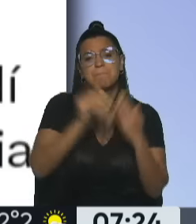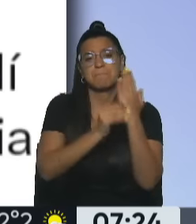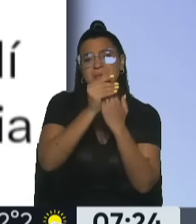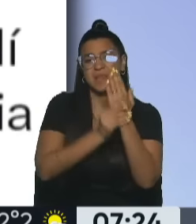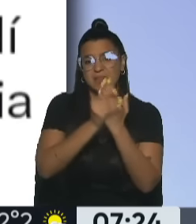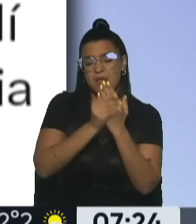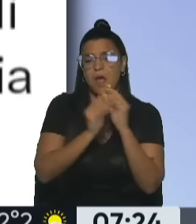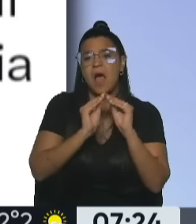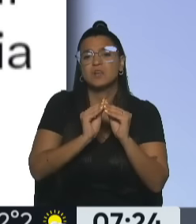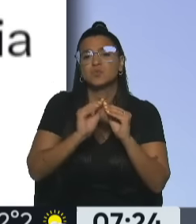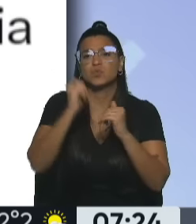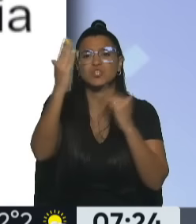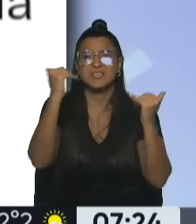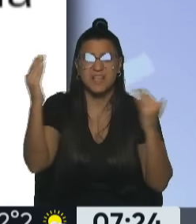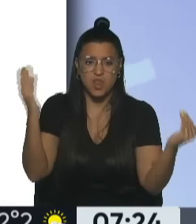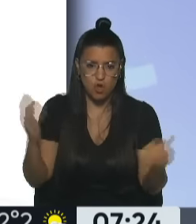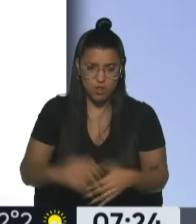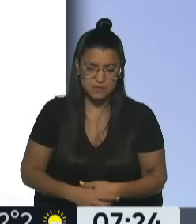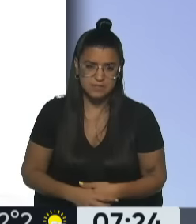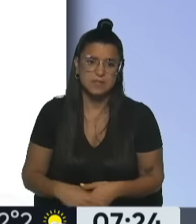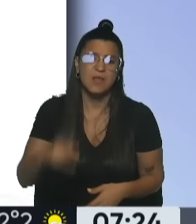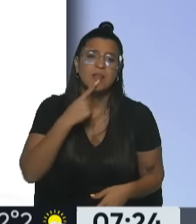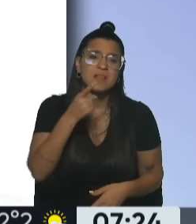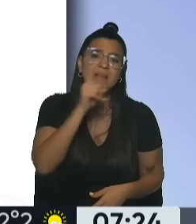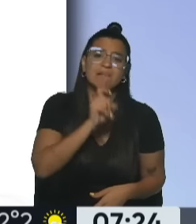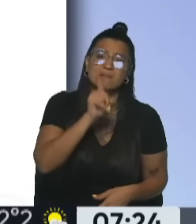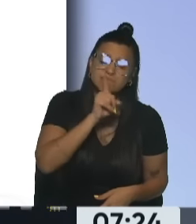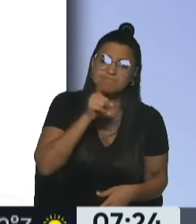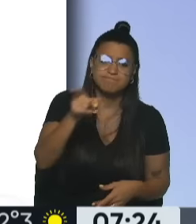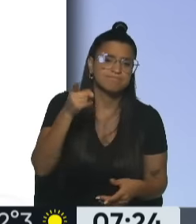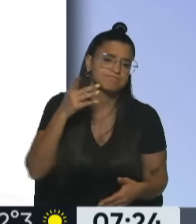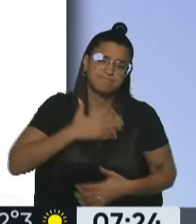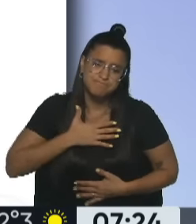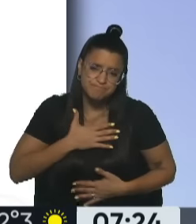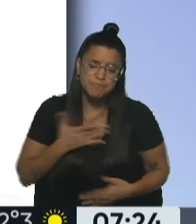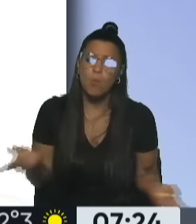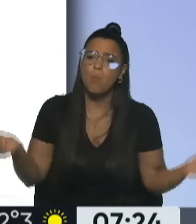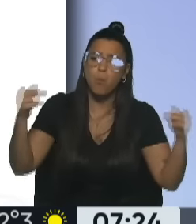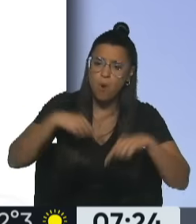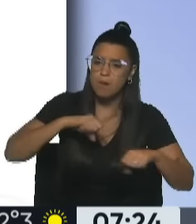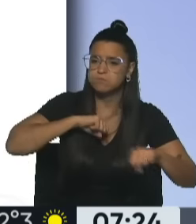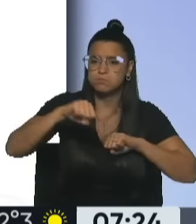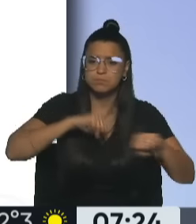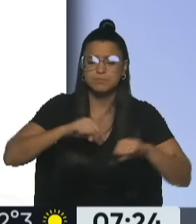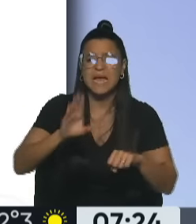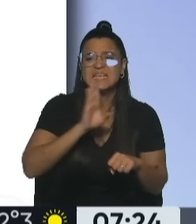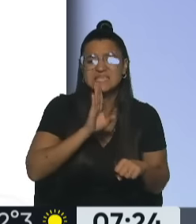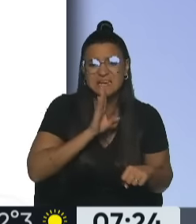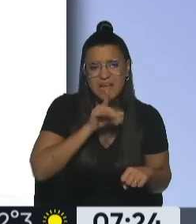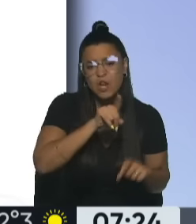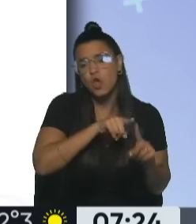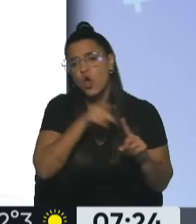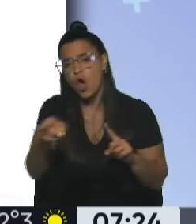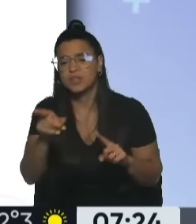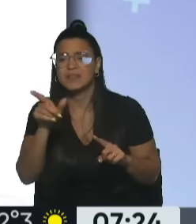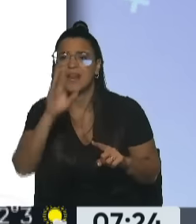de Asuntos Exteriores. Dice: Qatar expresa su profundo pesar por la reanudación de la agresión israelí contra